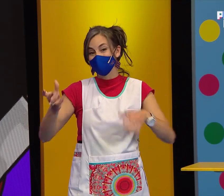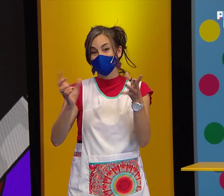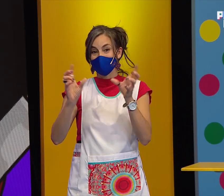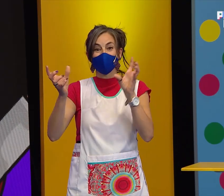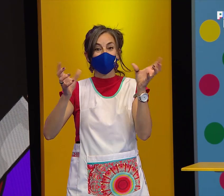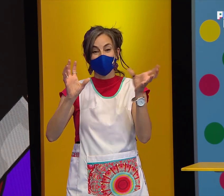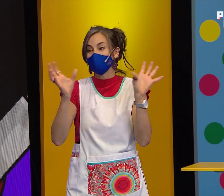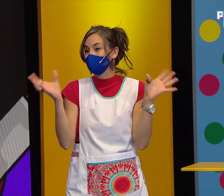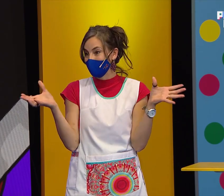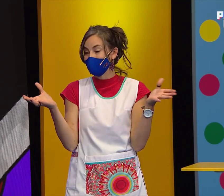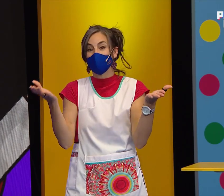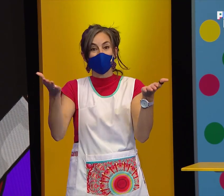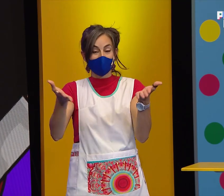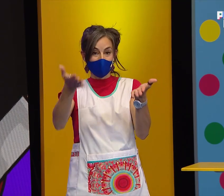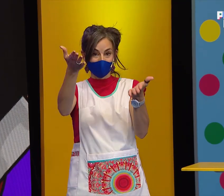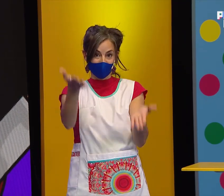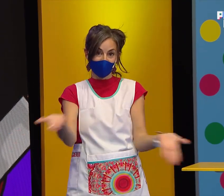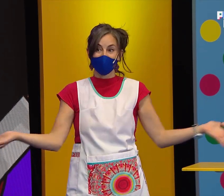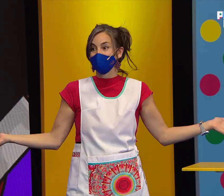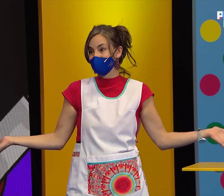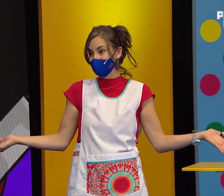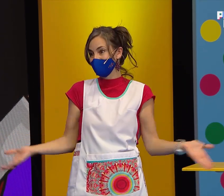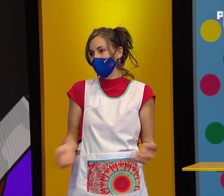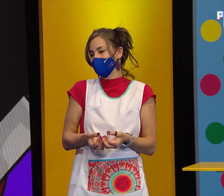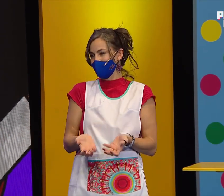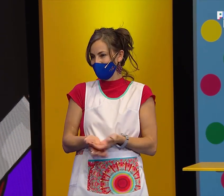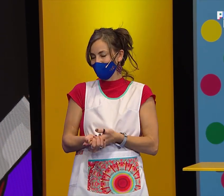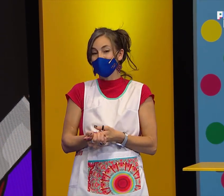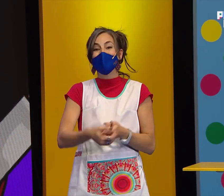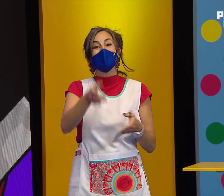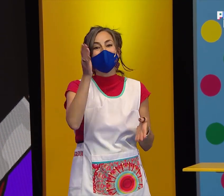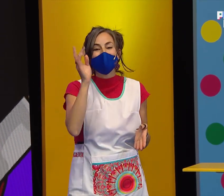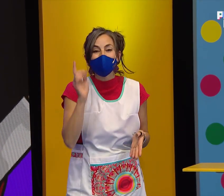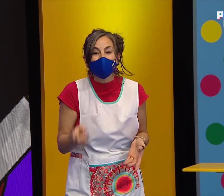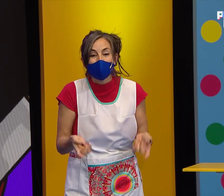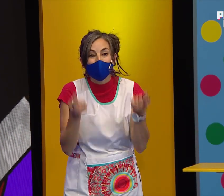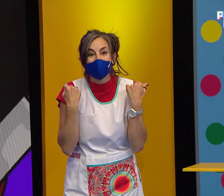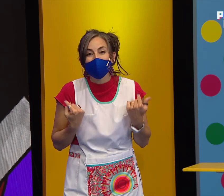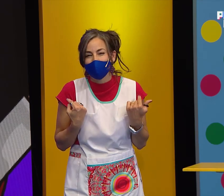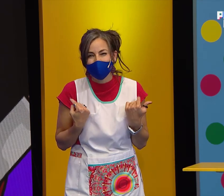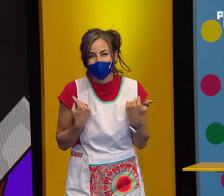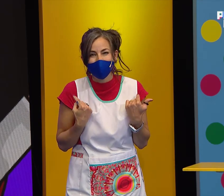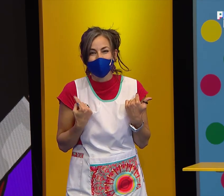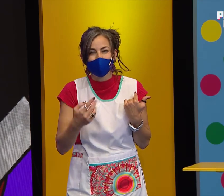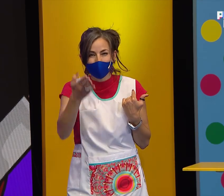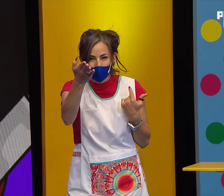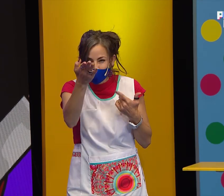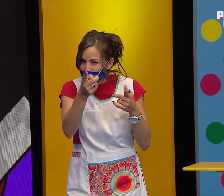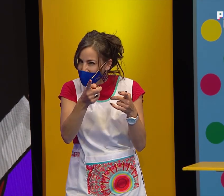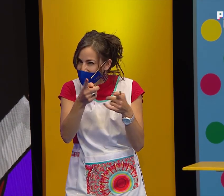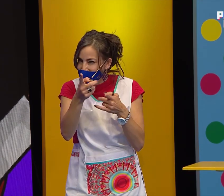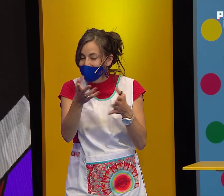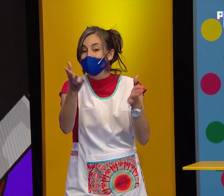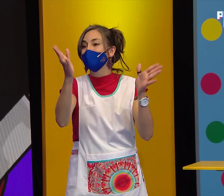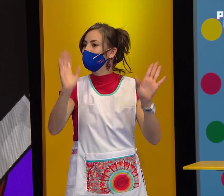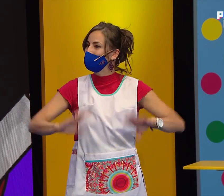pero no. Bueno, porque uno asocia con la palabra. Pero ahora sabemos, y los chicos y las chicas ya saben, que es un ornitólogo. Y quién sabe, después de esta entrevista tan interesante, cuántos